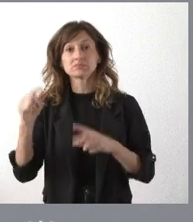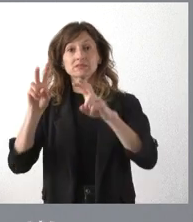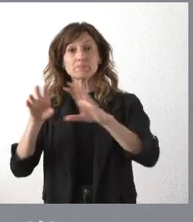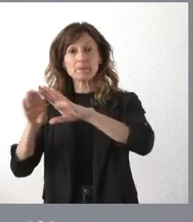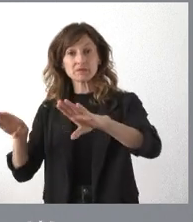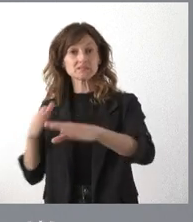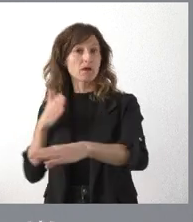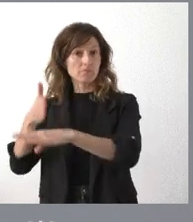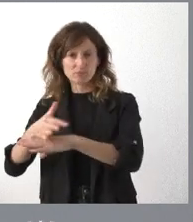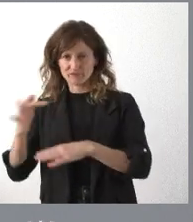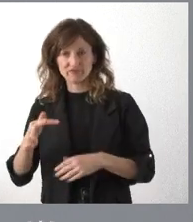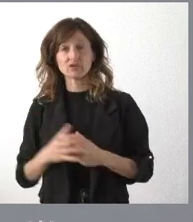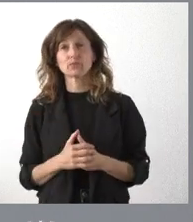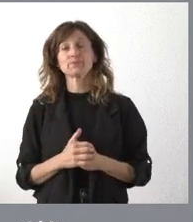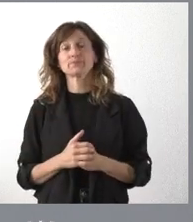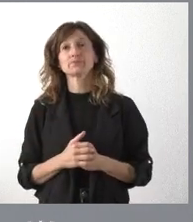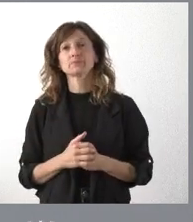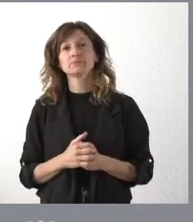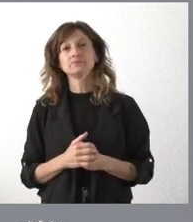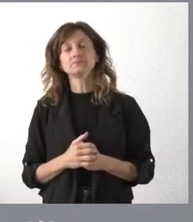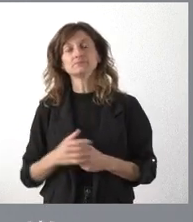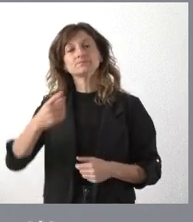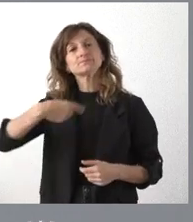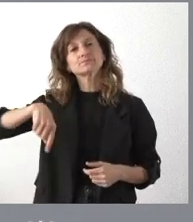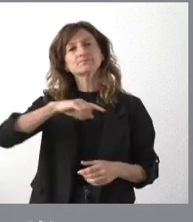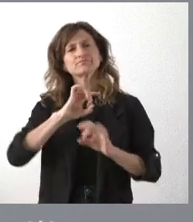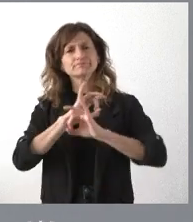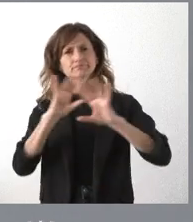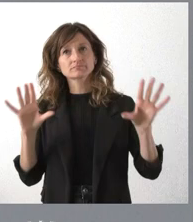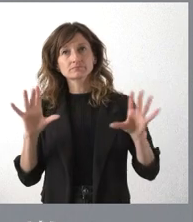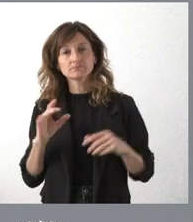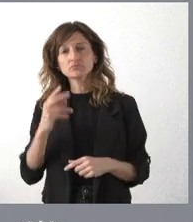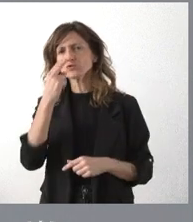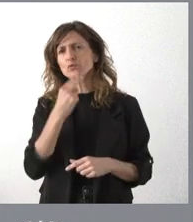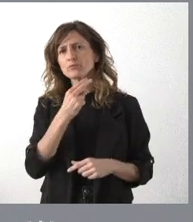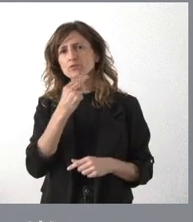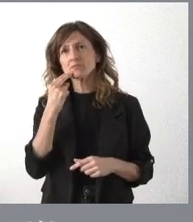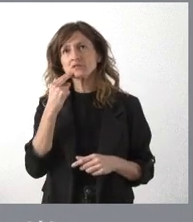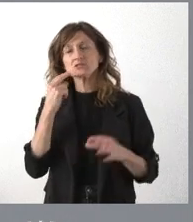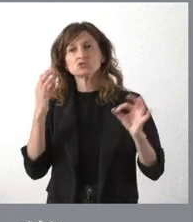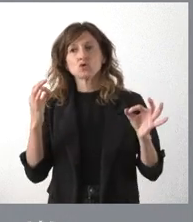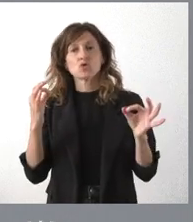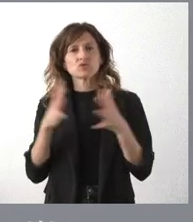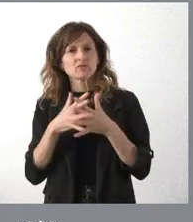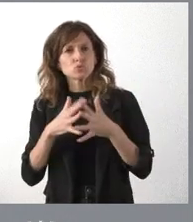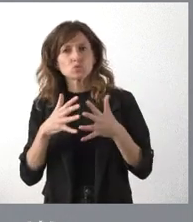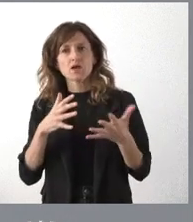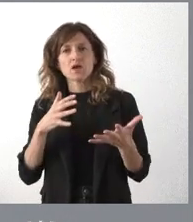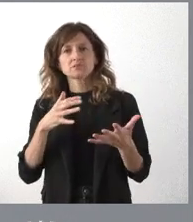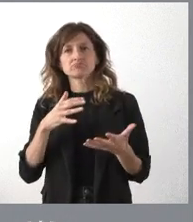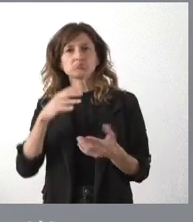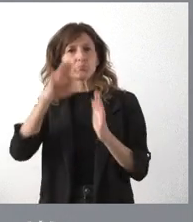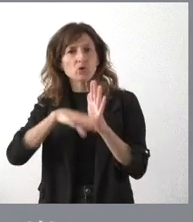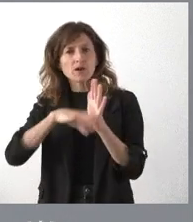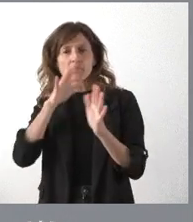mesa allí vamos a estar nosotros lo que sí tenemos Claro En todo caso de la mesa por leer nuestro compromiso con las infraestructuras con los programas por León